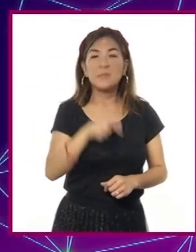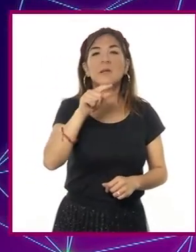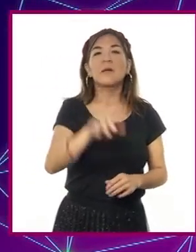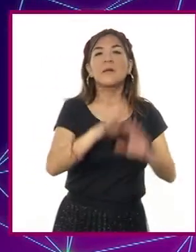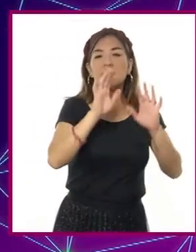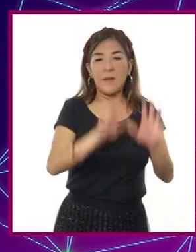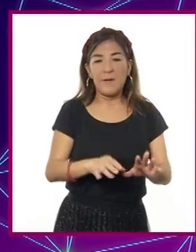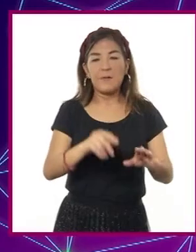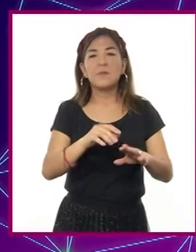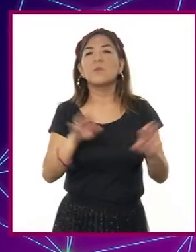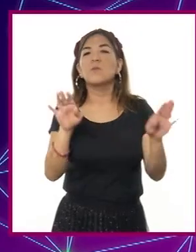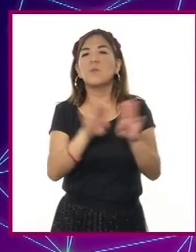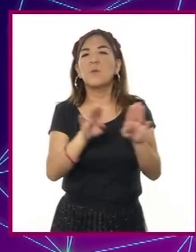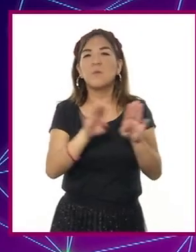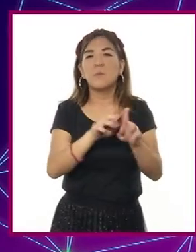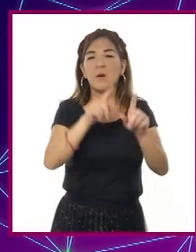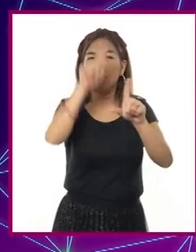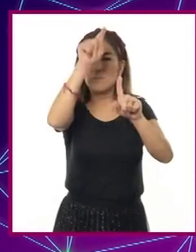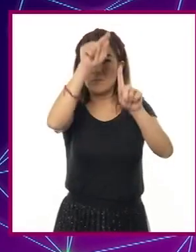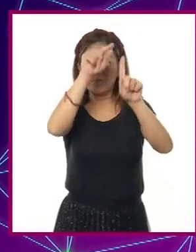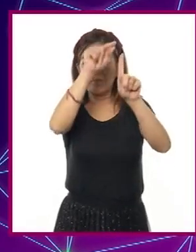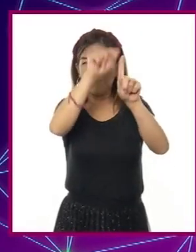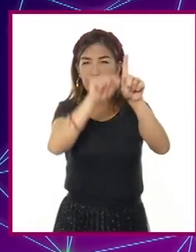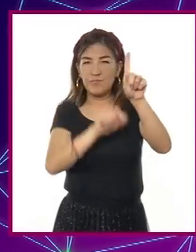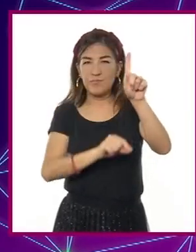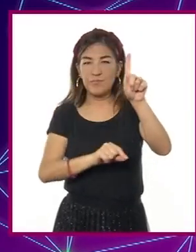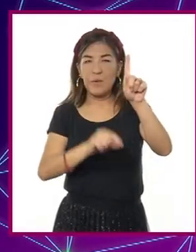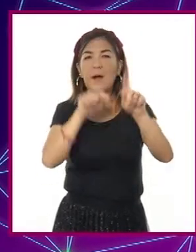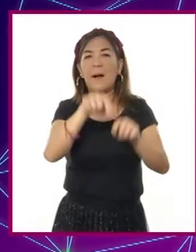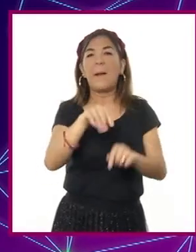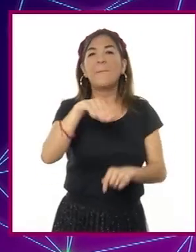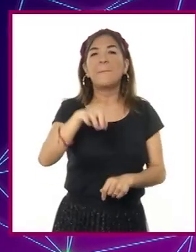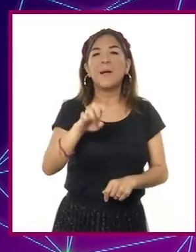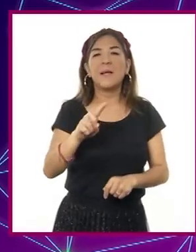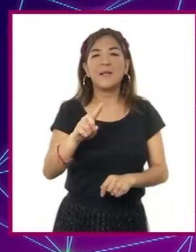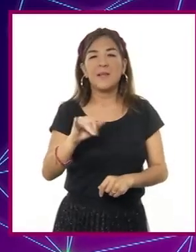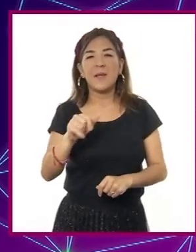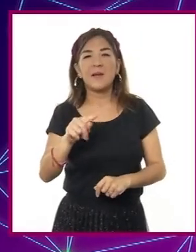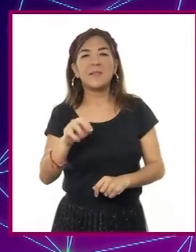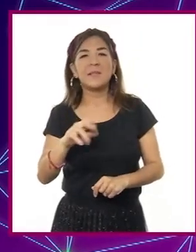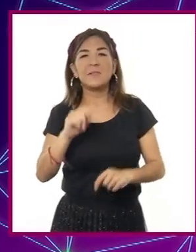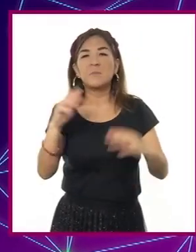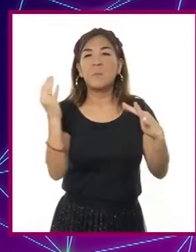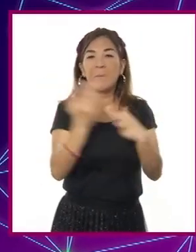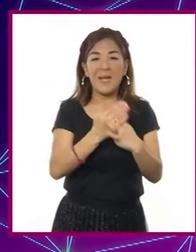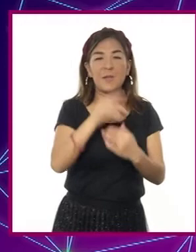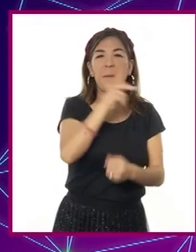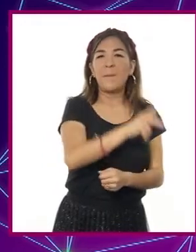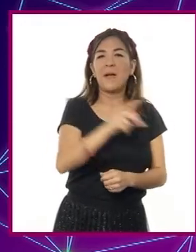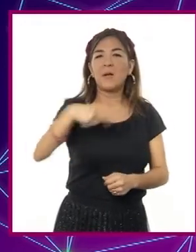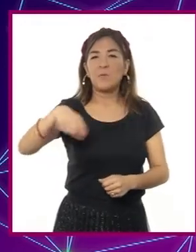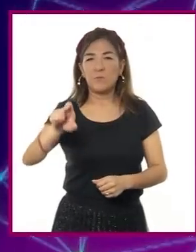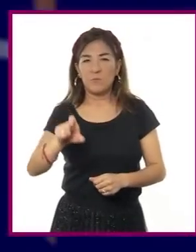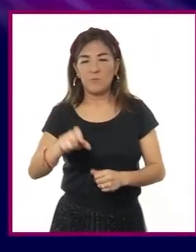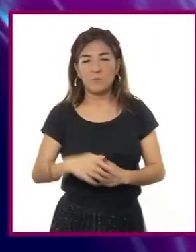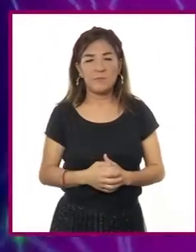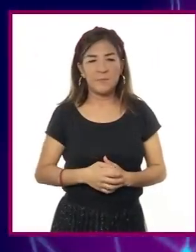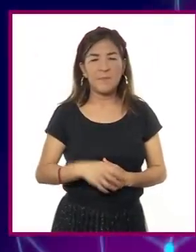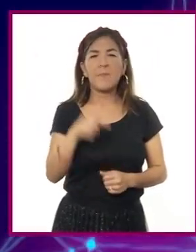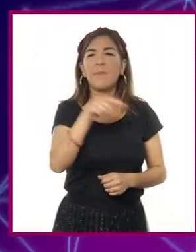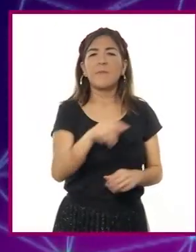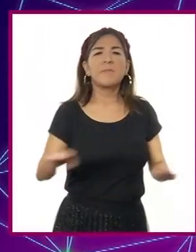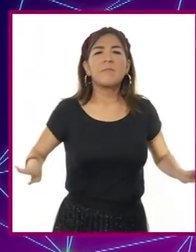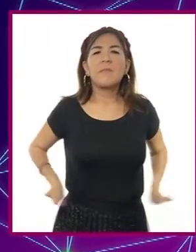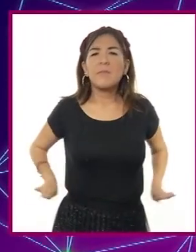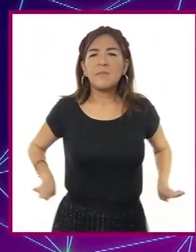la recta en ambos sentidos para obtener la mediatriz del segmento PQ. Una de las propiedades de esta